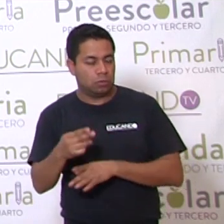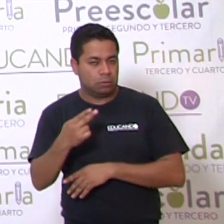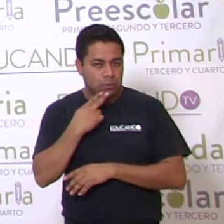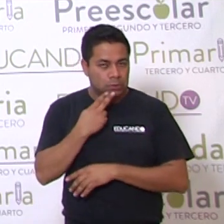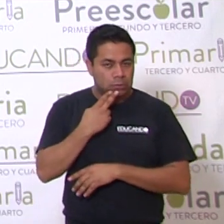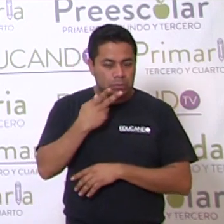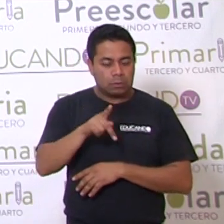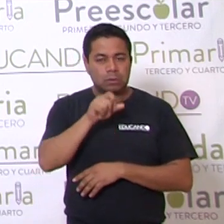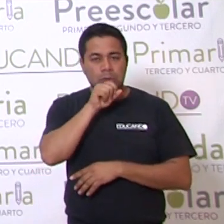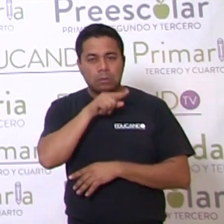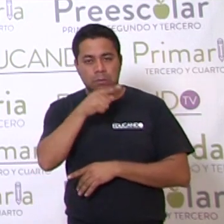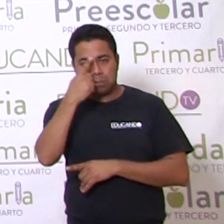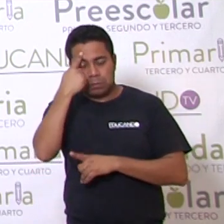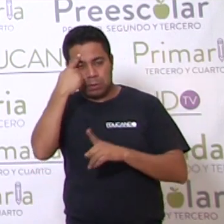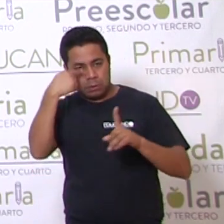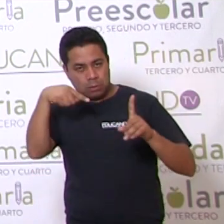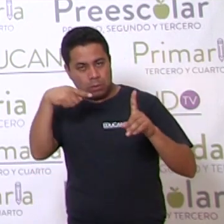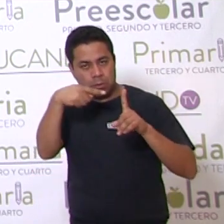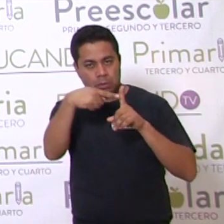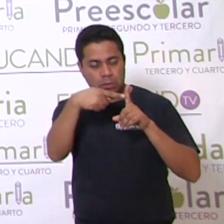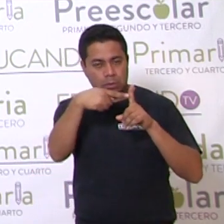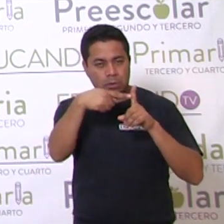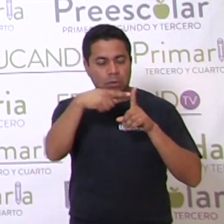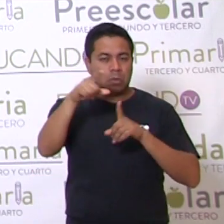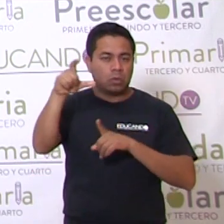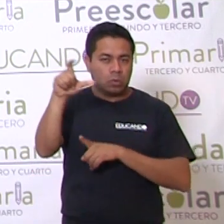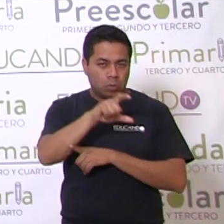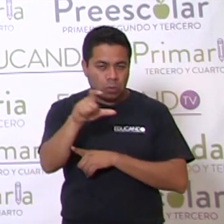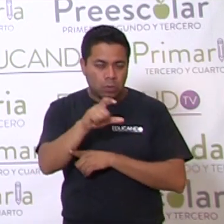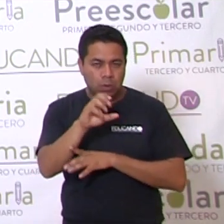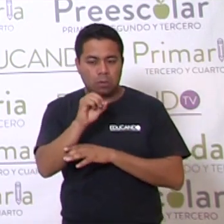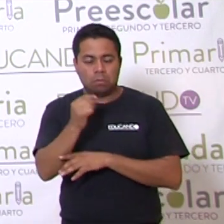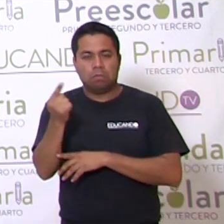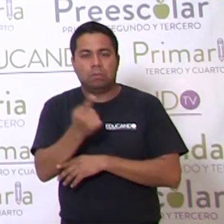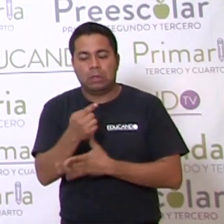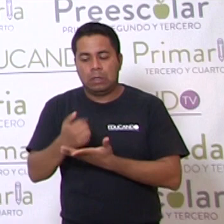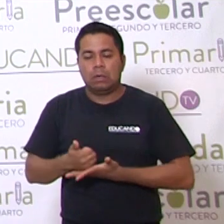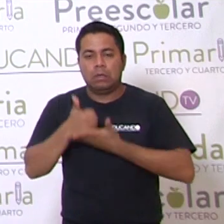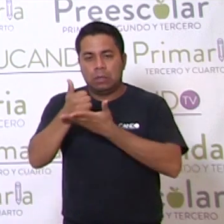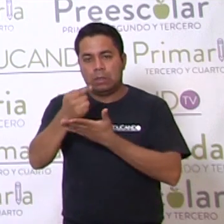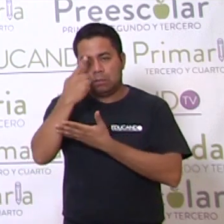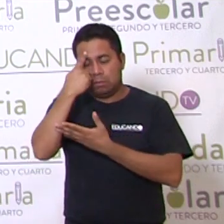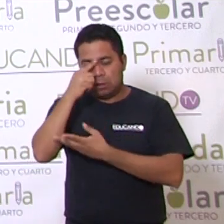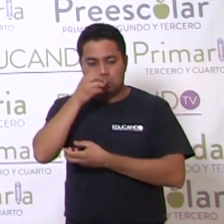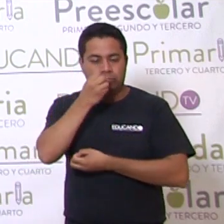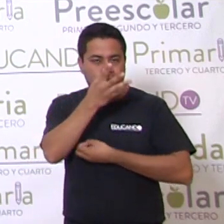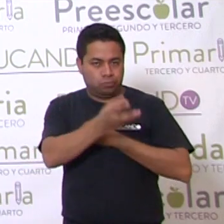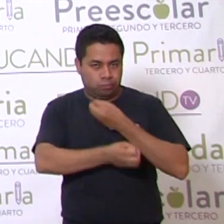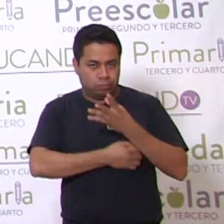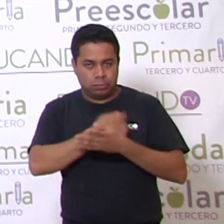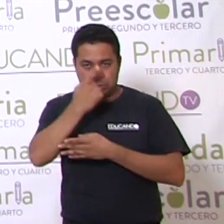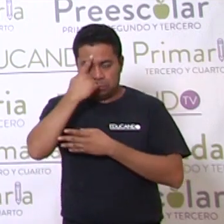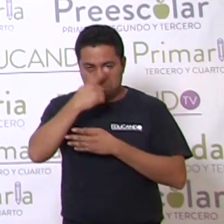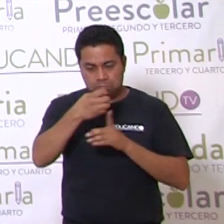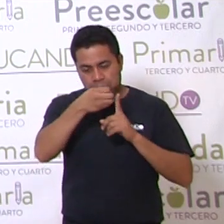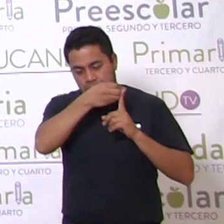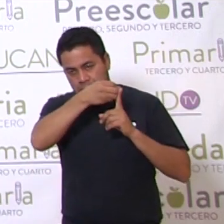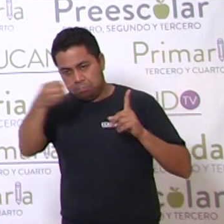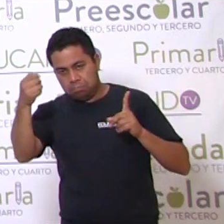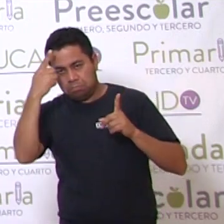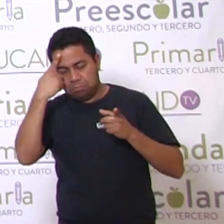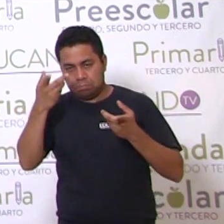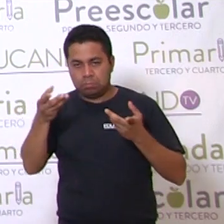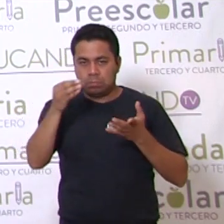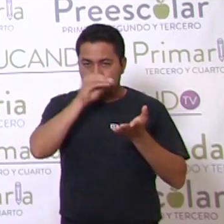pero sobre todo hacer referencia en qué momento nos van a ayudar a aportar a nuestras oraciones para